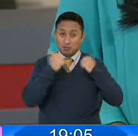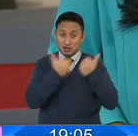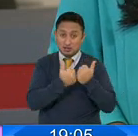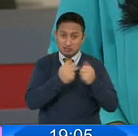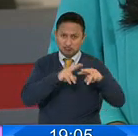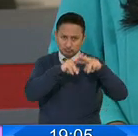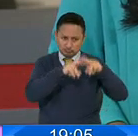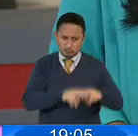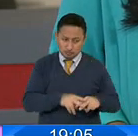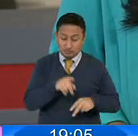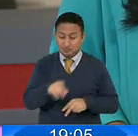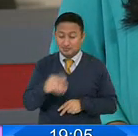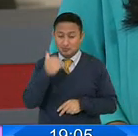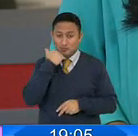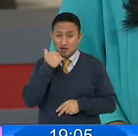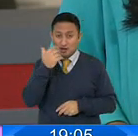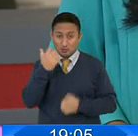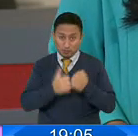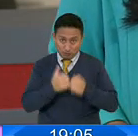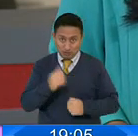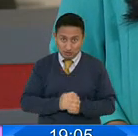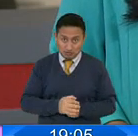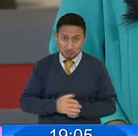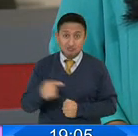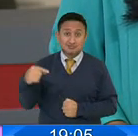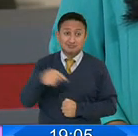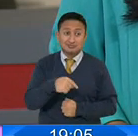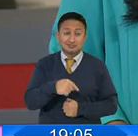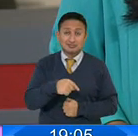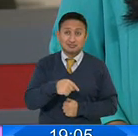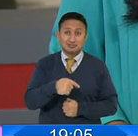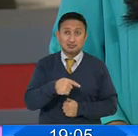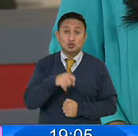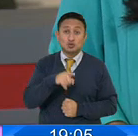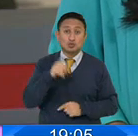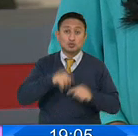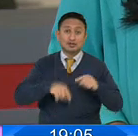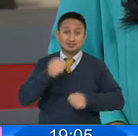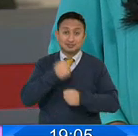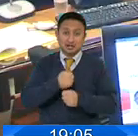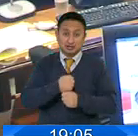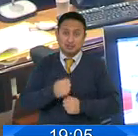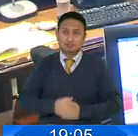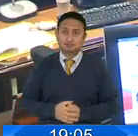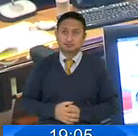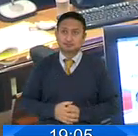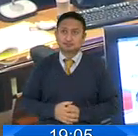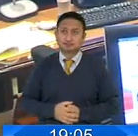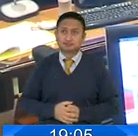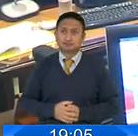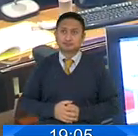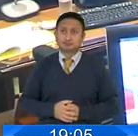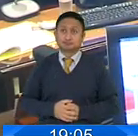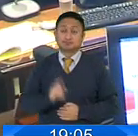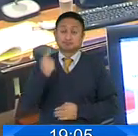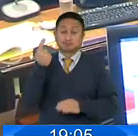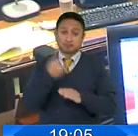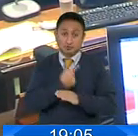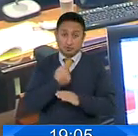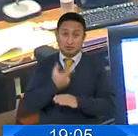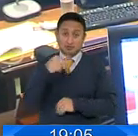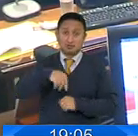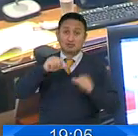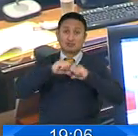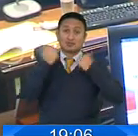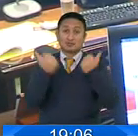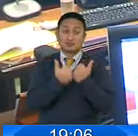cometan actos inmorales y prohibidos para ejercer el cargo. Por primera vez, un parlamento ecuatoriano tiene un